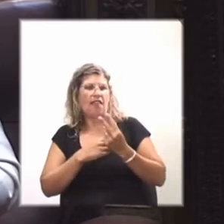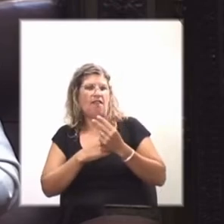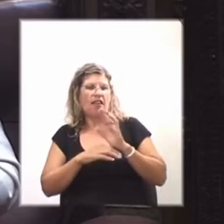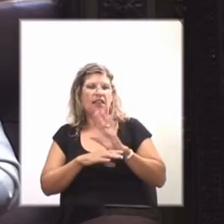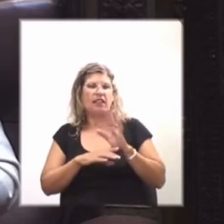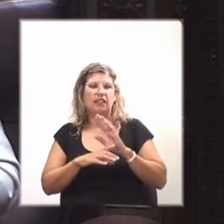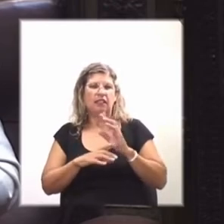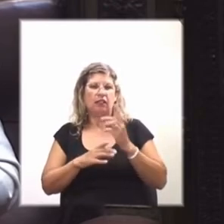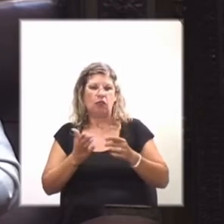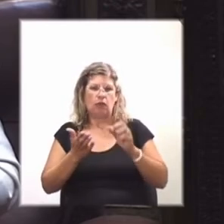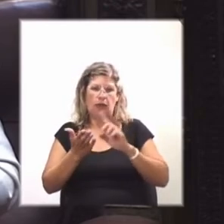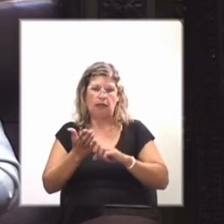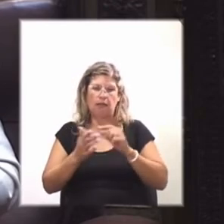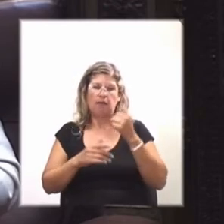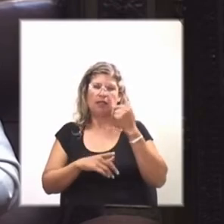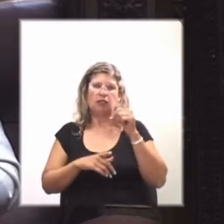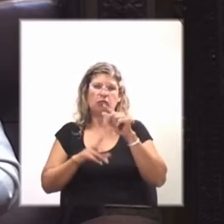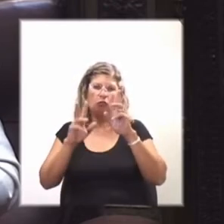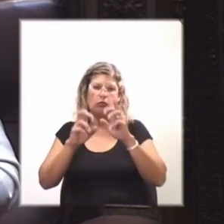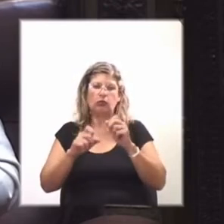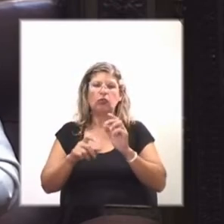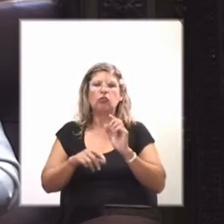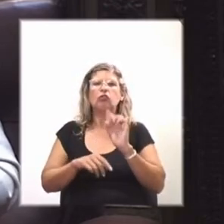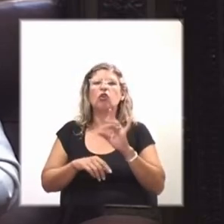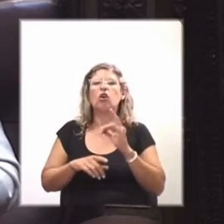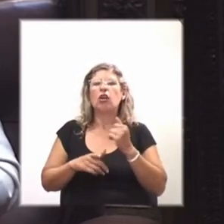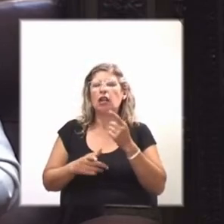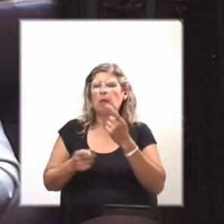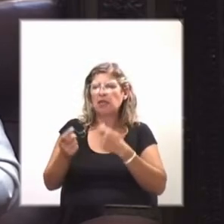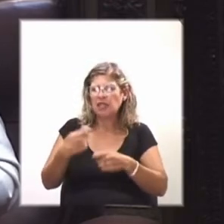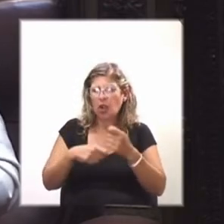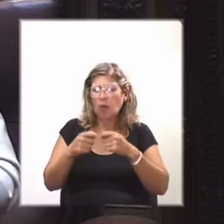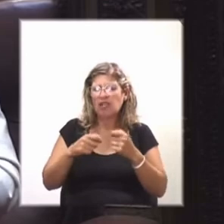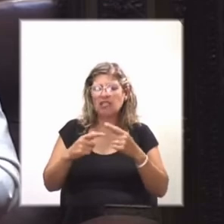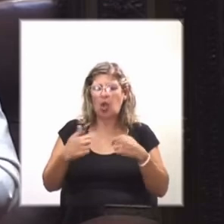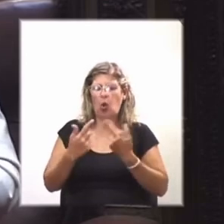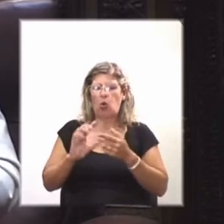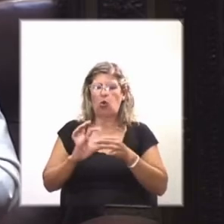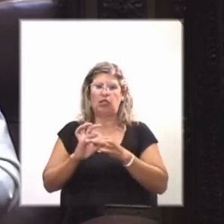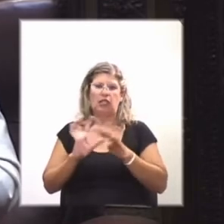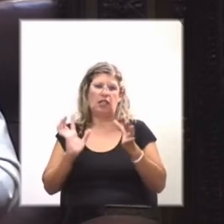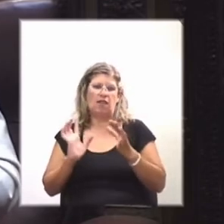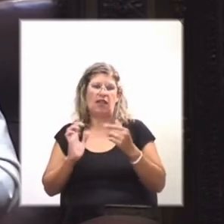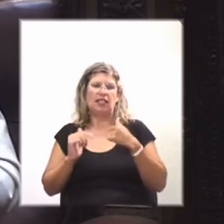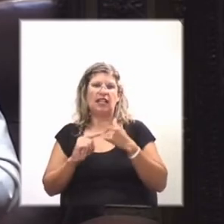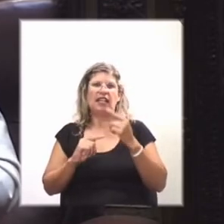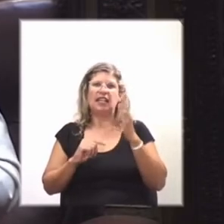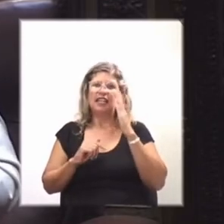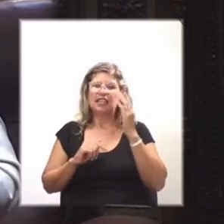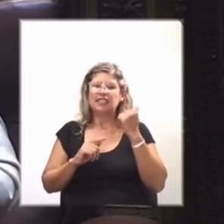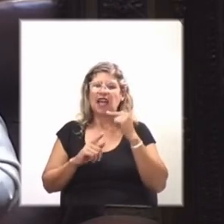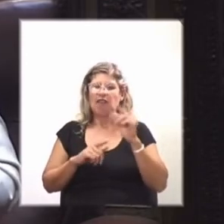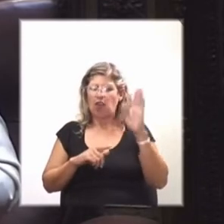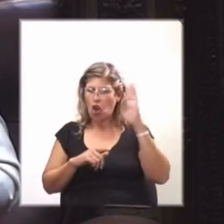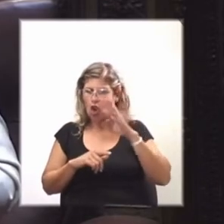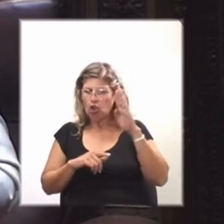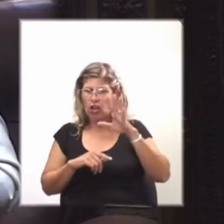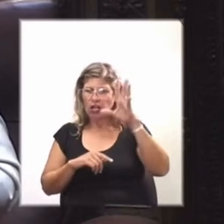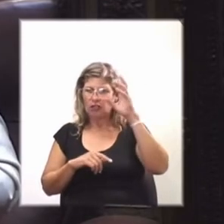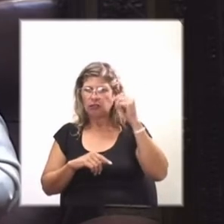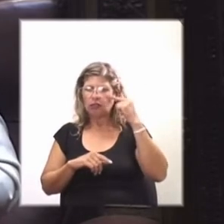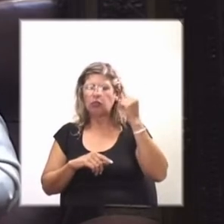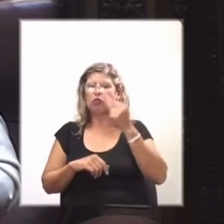la cuestión es solo entre los que comercian con nuestra soberanía y los que saben honrar la memoria de nuestro